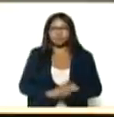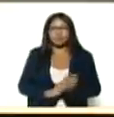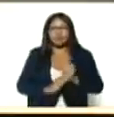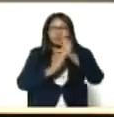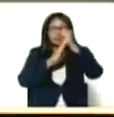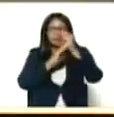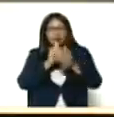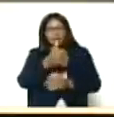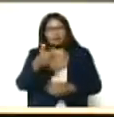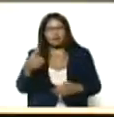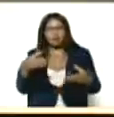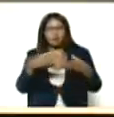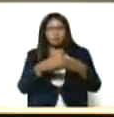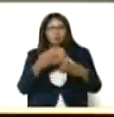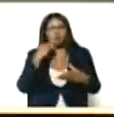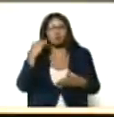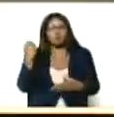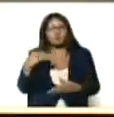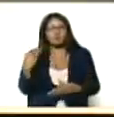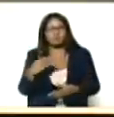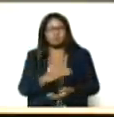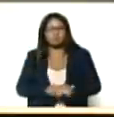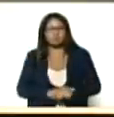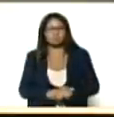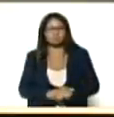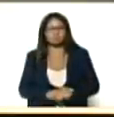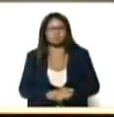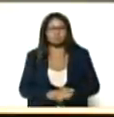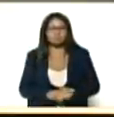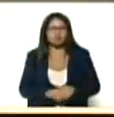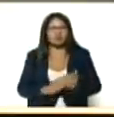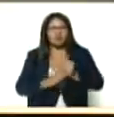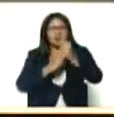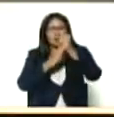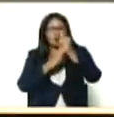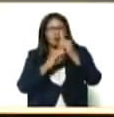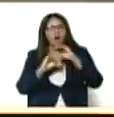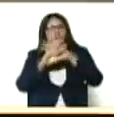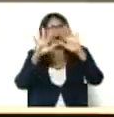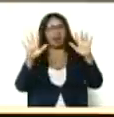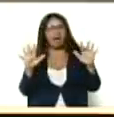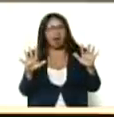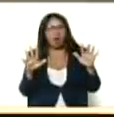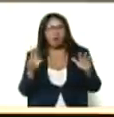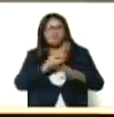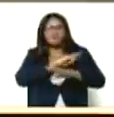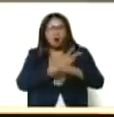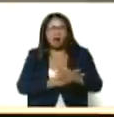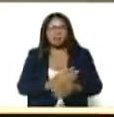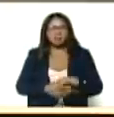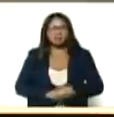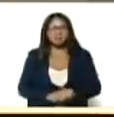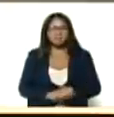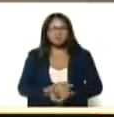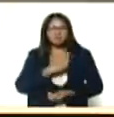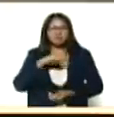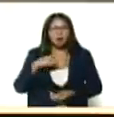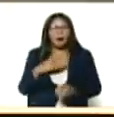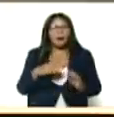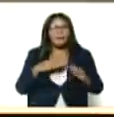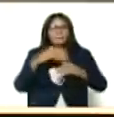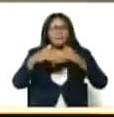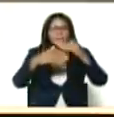liderazgo del partido, de la juventud, un liderazgo auténtico, poderoso. Y nosotros vamos construyendo ese